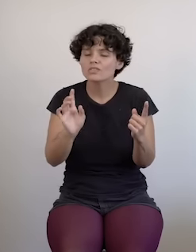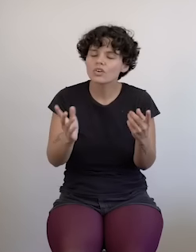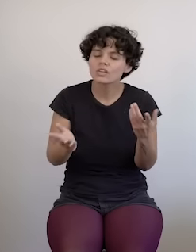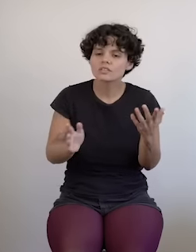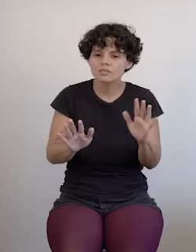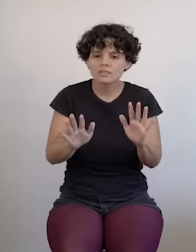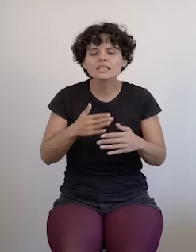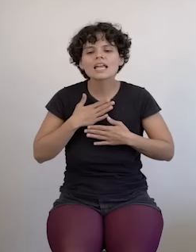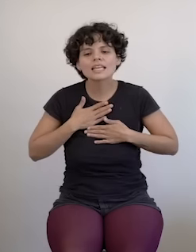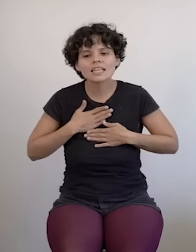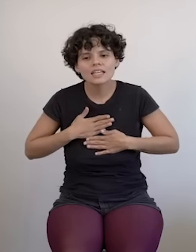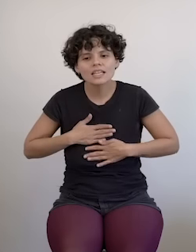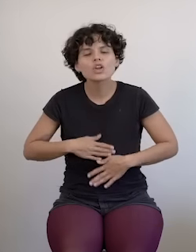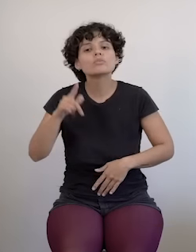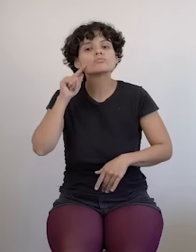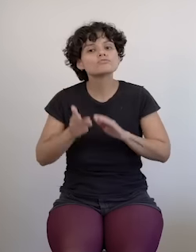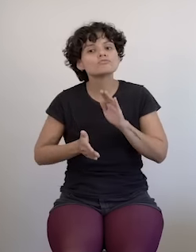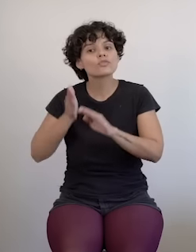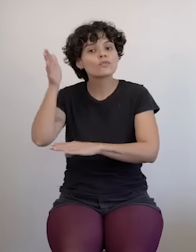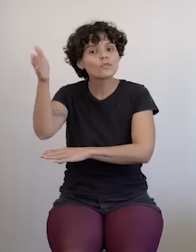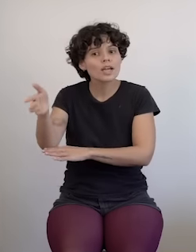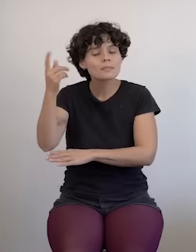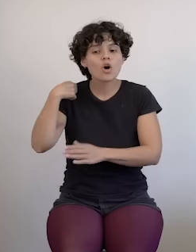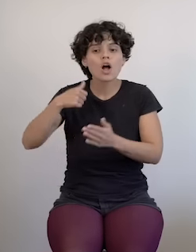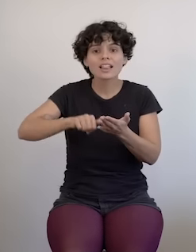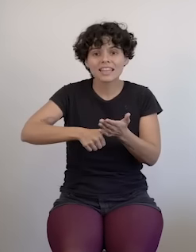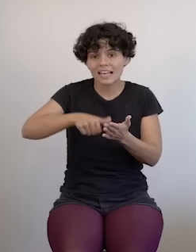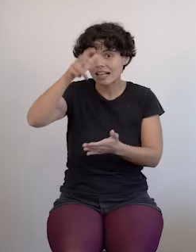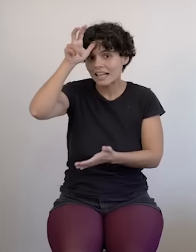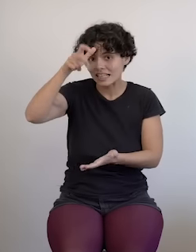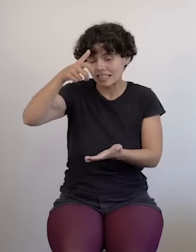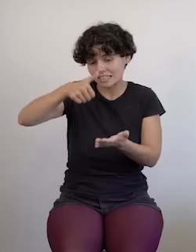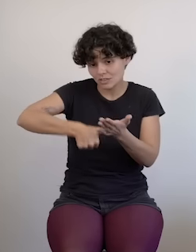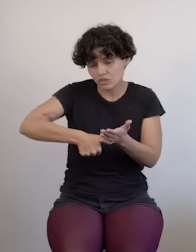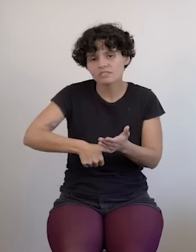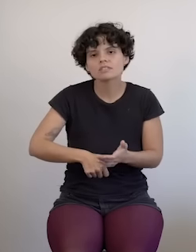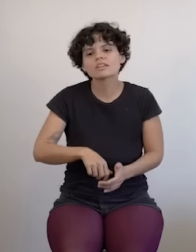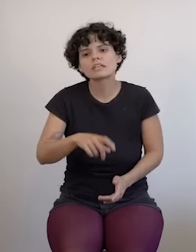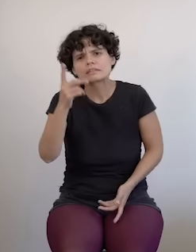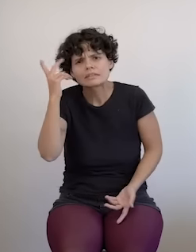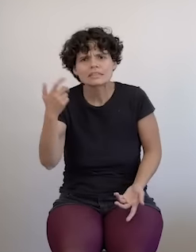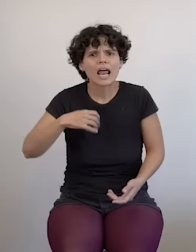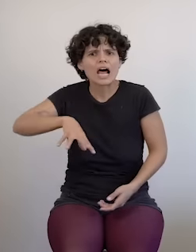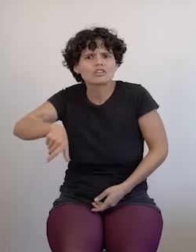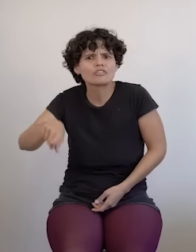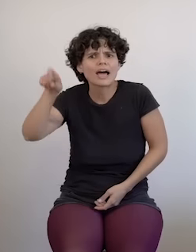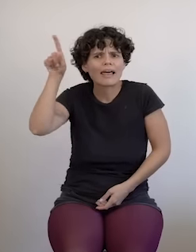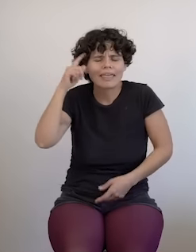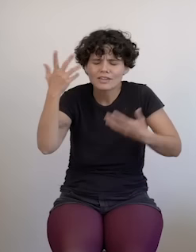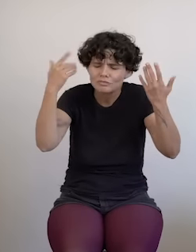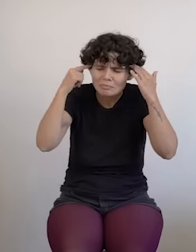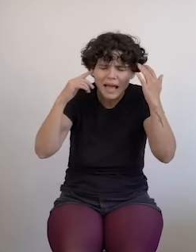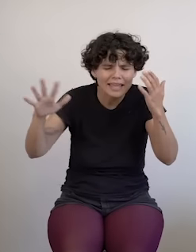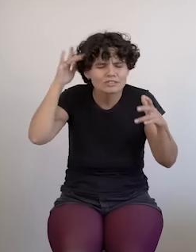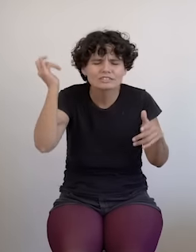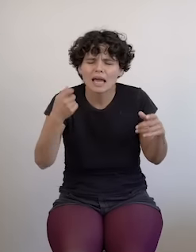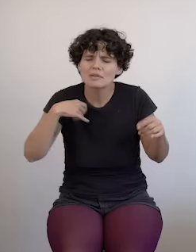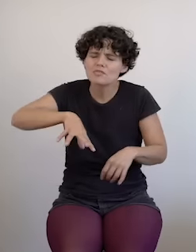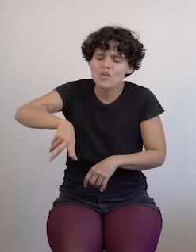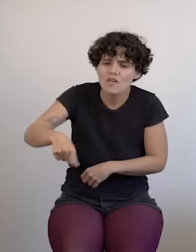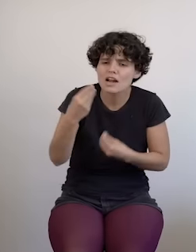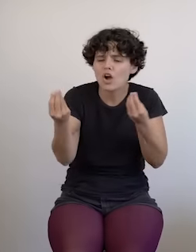yo, pucha, ¿sabe qué? No, me dice, tranquilo, me dice. Mira, firma el registro civil. Y yo al tiro uno pensando algo malo, que se la robaron en el registro civil,